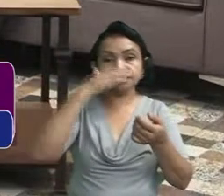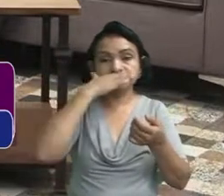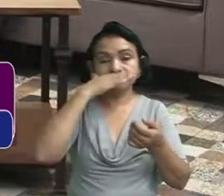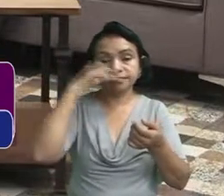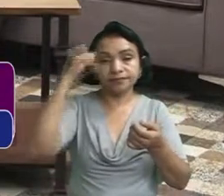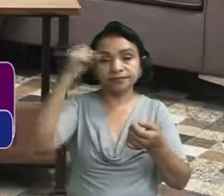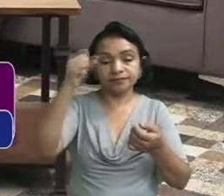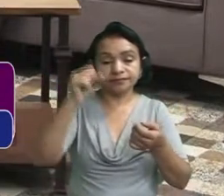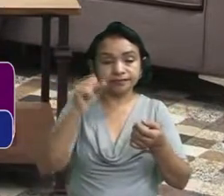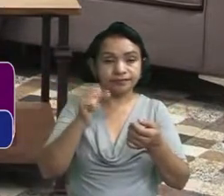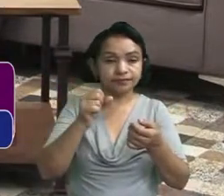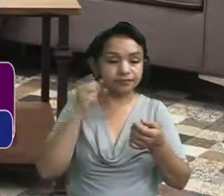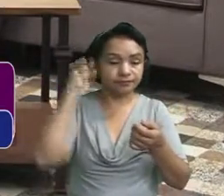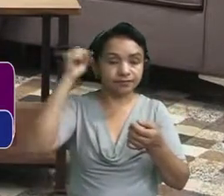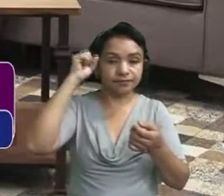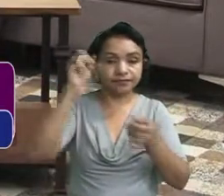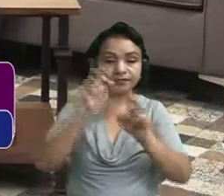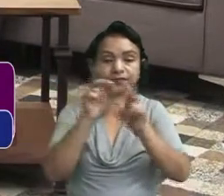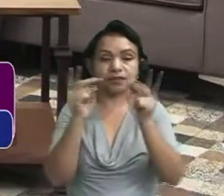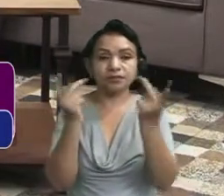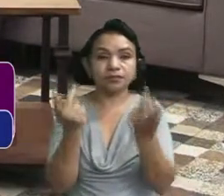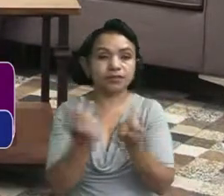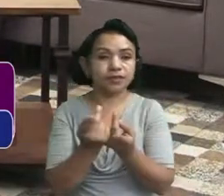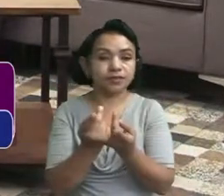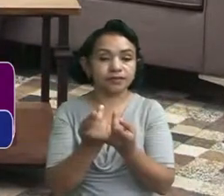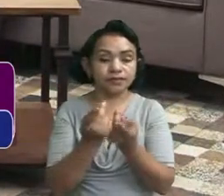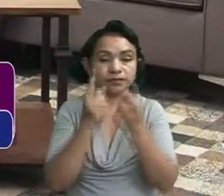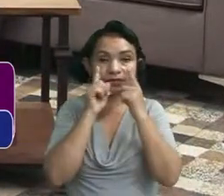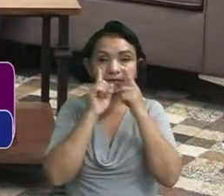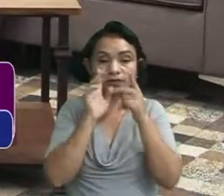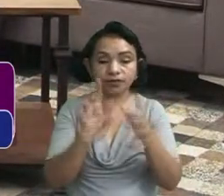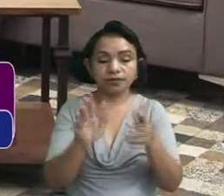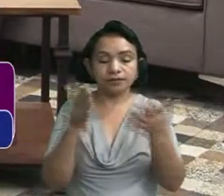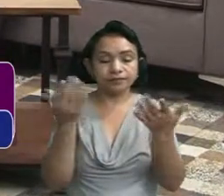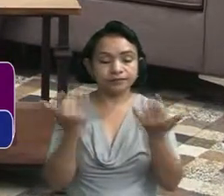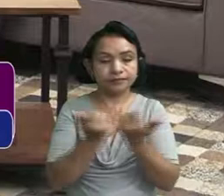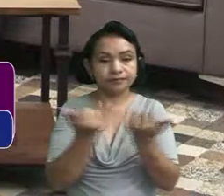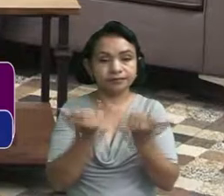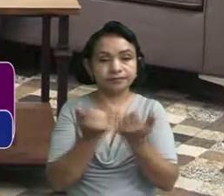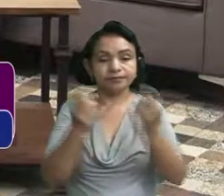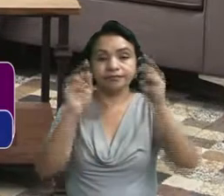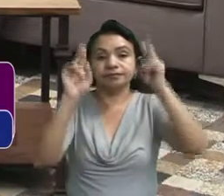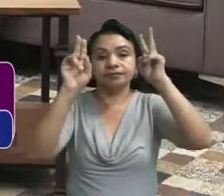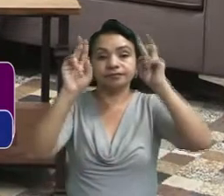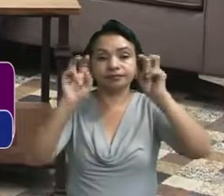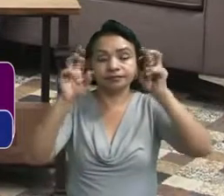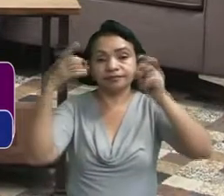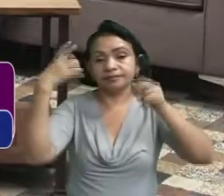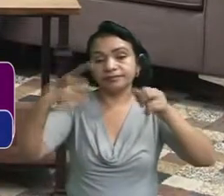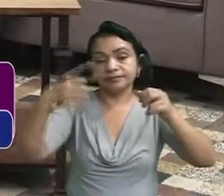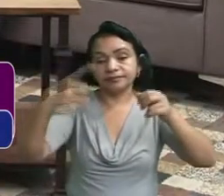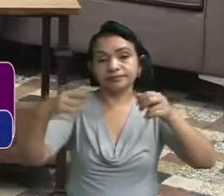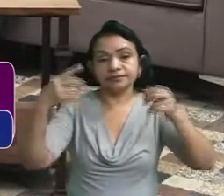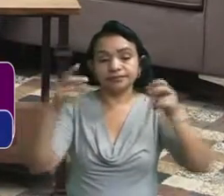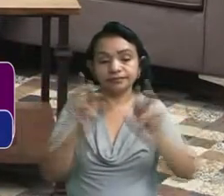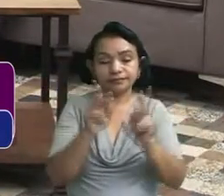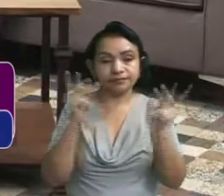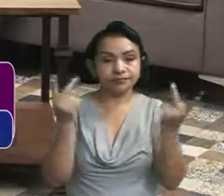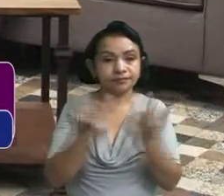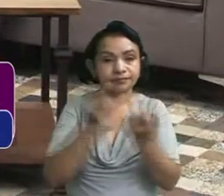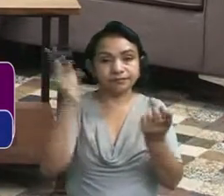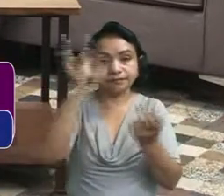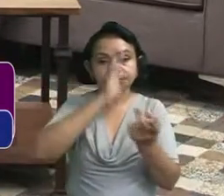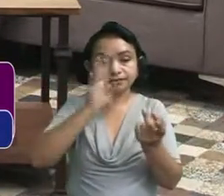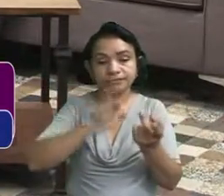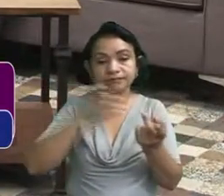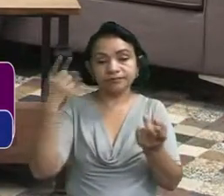pueblo nicaragüense y de todas sus causas. Okay. La causa de la soberanía, la causa, digamos, de los derechos del pueblo que nunca tuvo, el